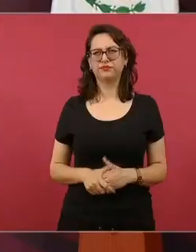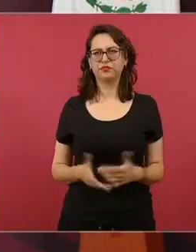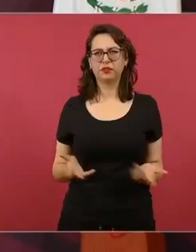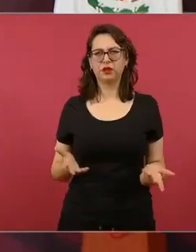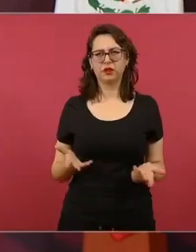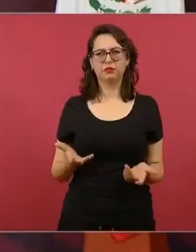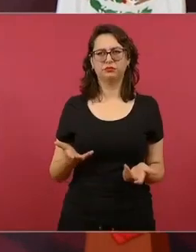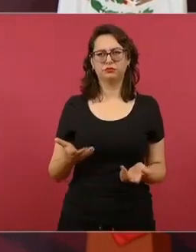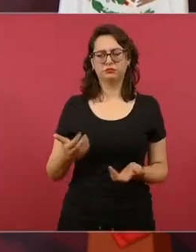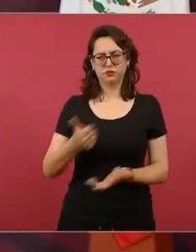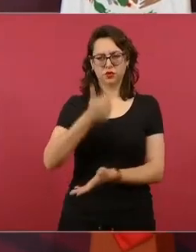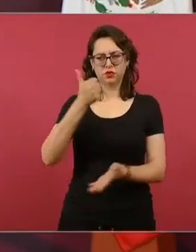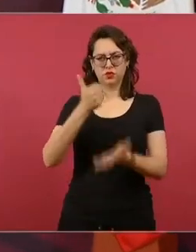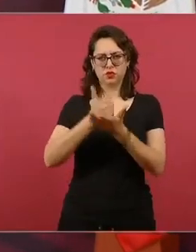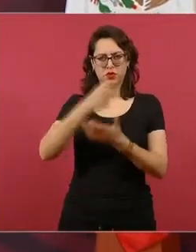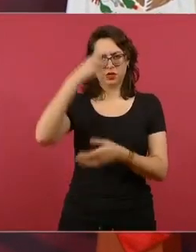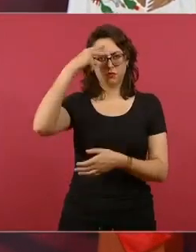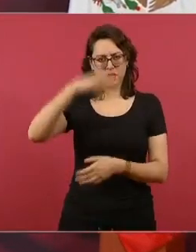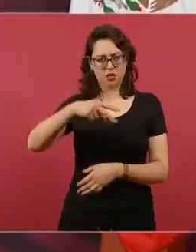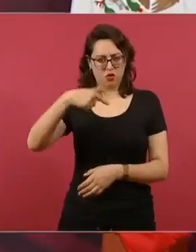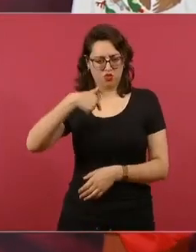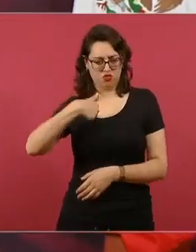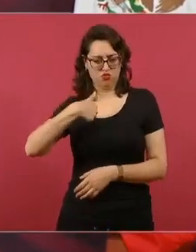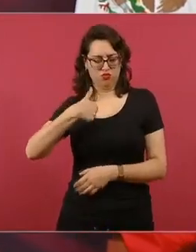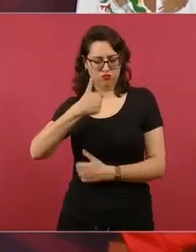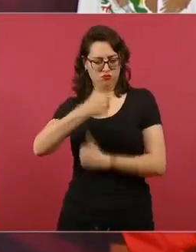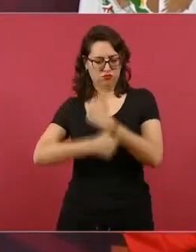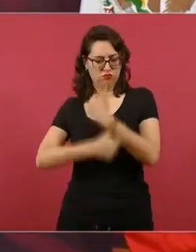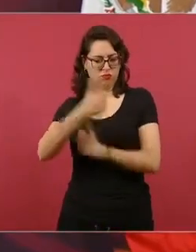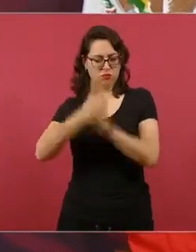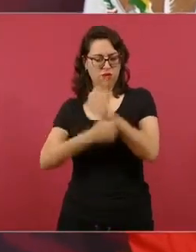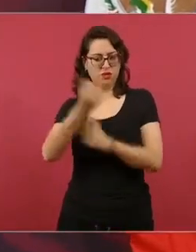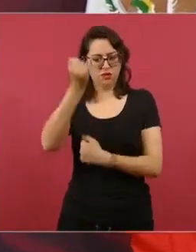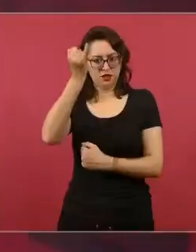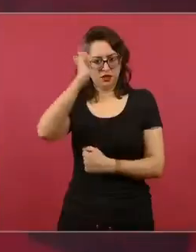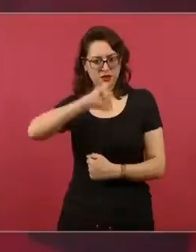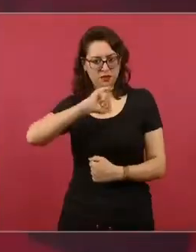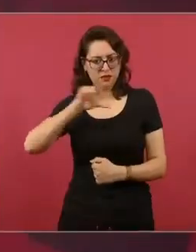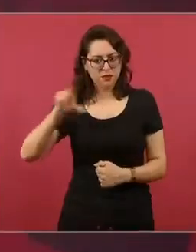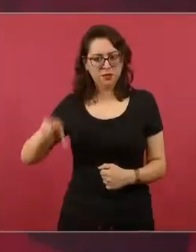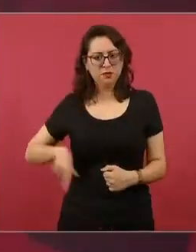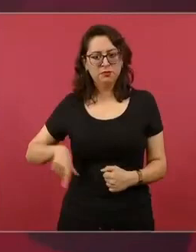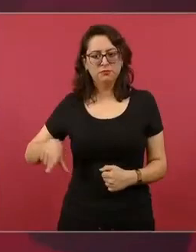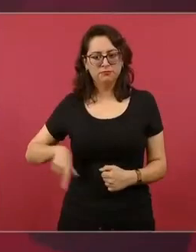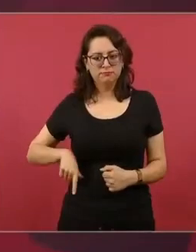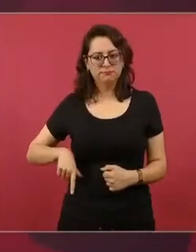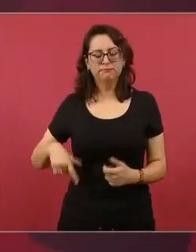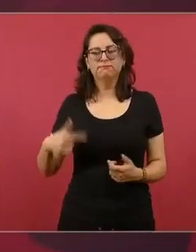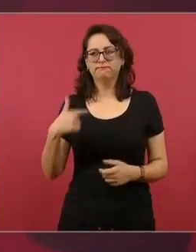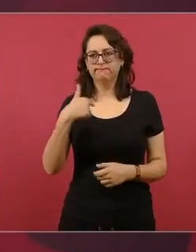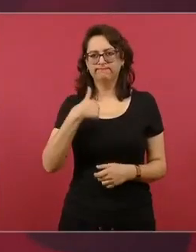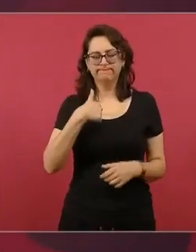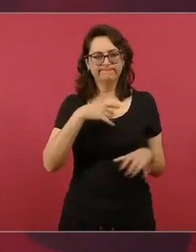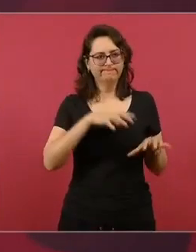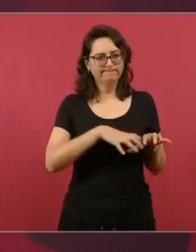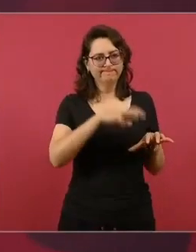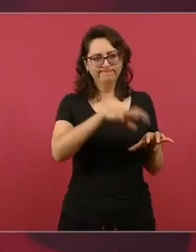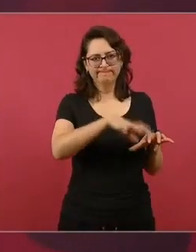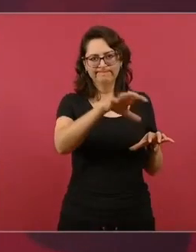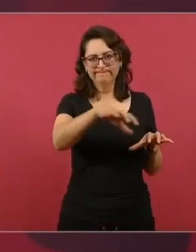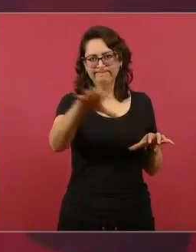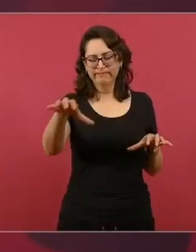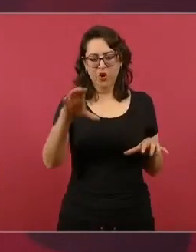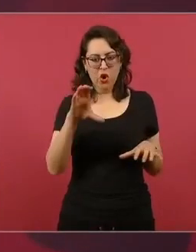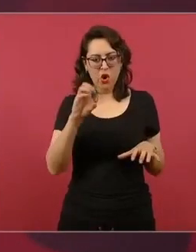Ciudad de México para ser jefe de gobierno, fui a todas las colonias